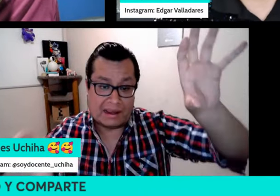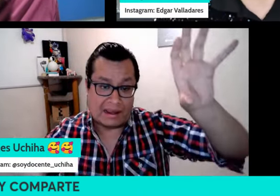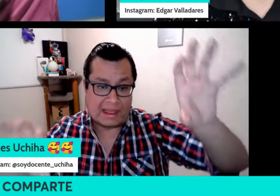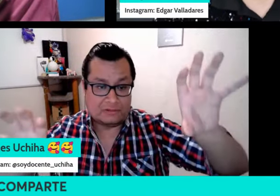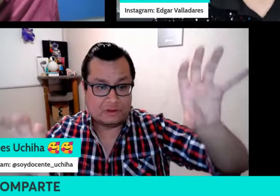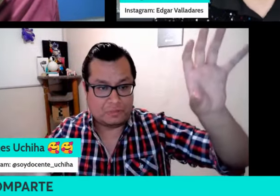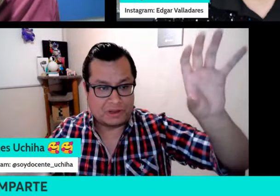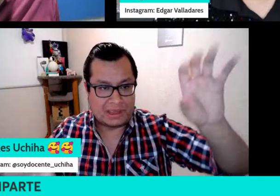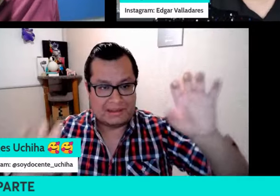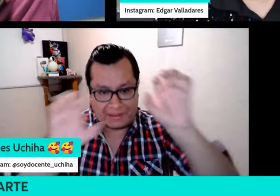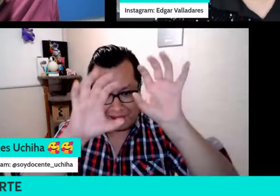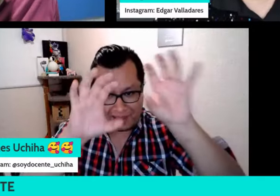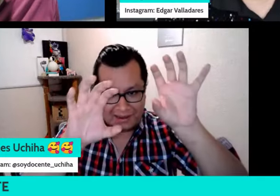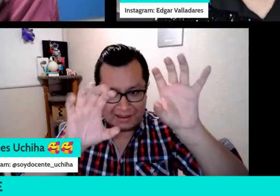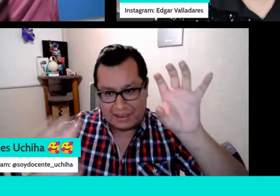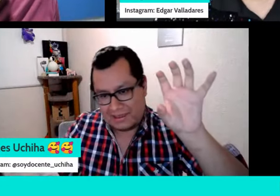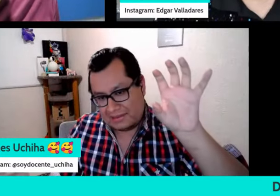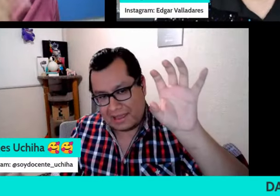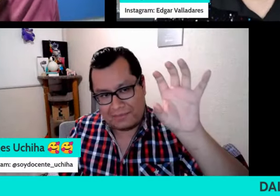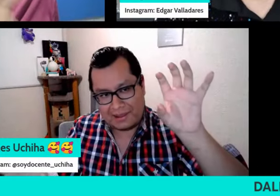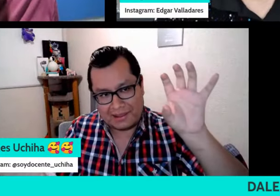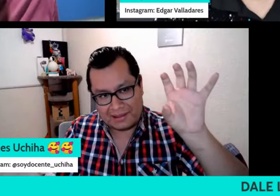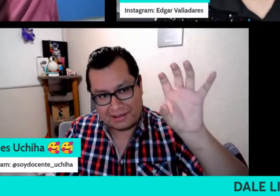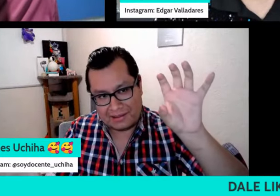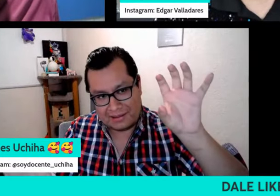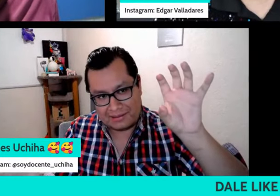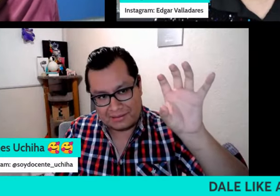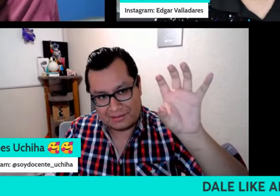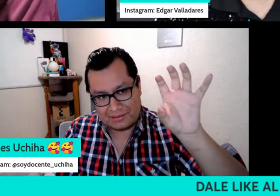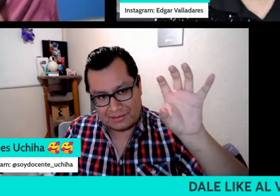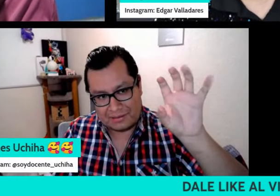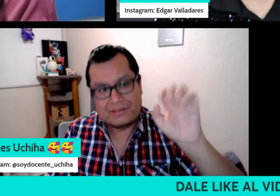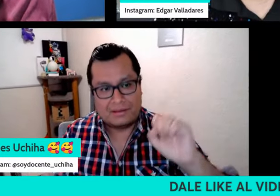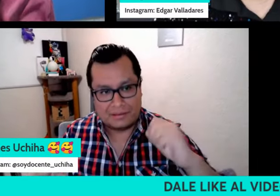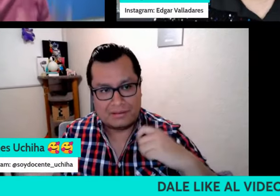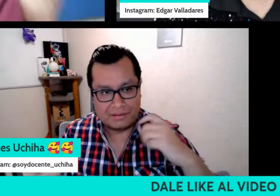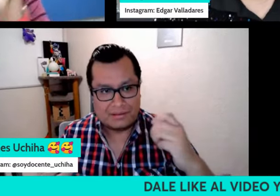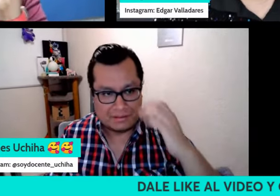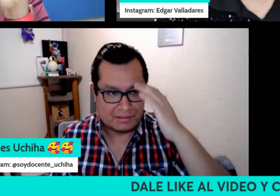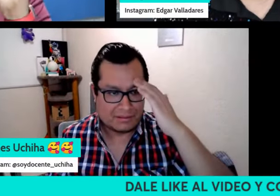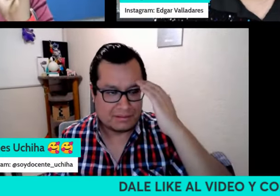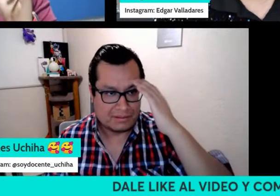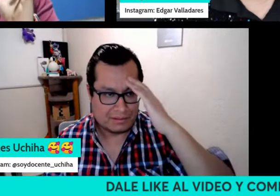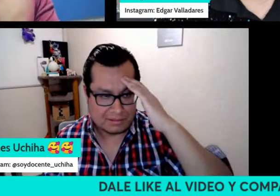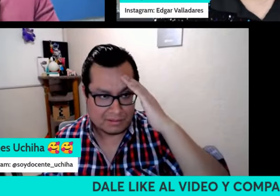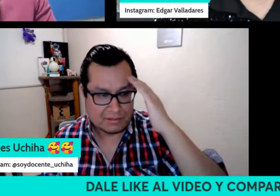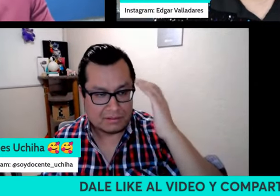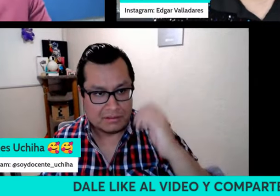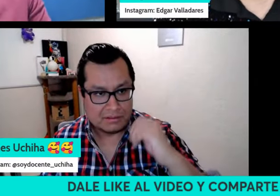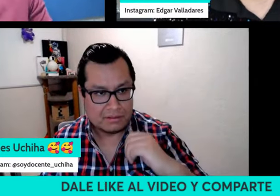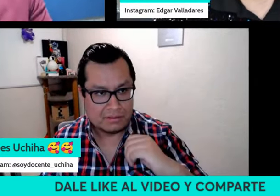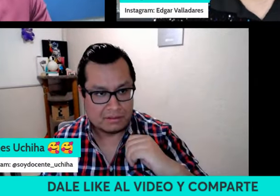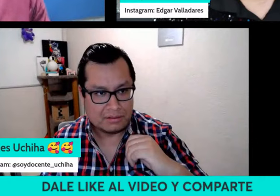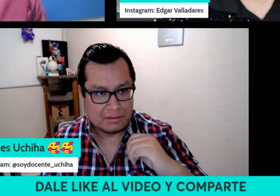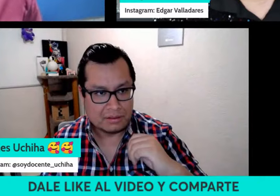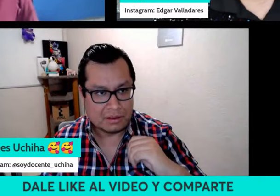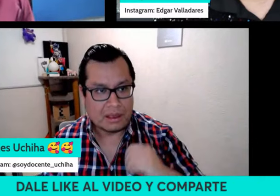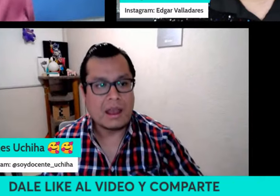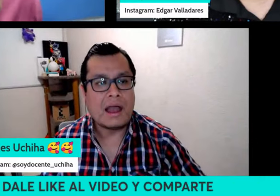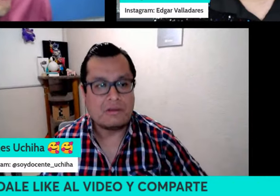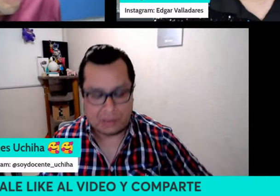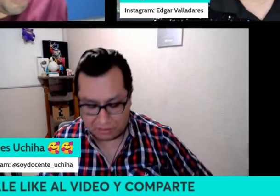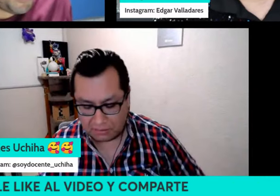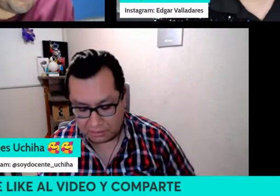las dos porque estaba él y estaba se detuvo al principio como que lo estaba haciendo diferente él y se detuvo no sé si por